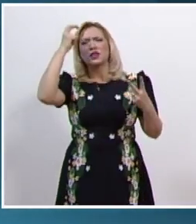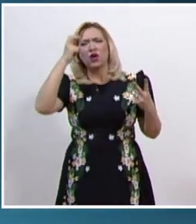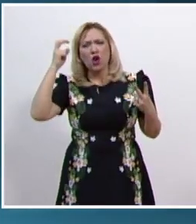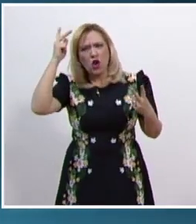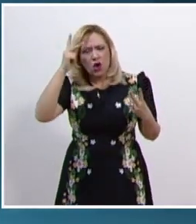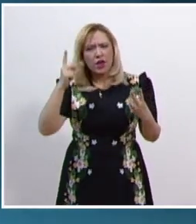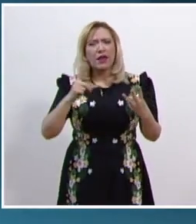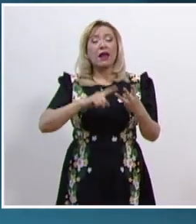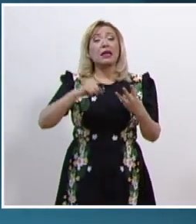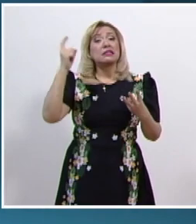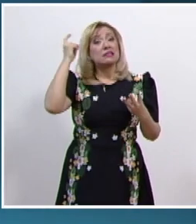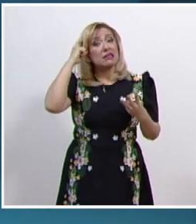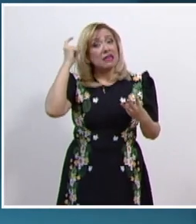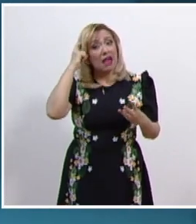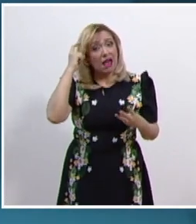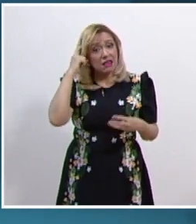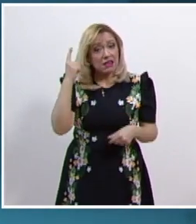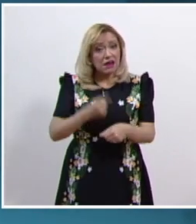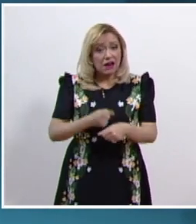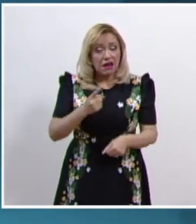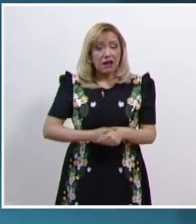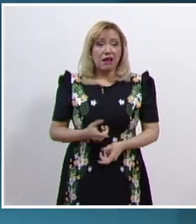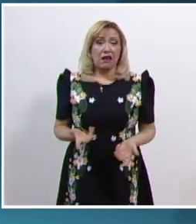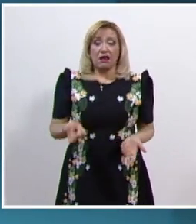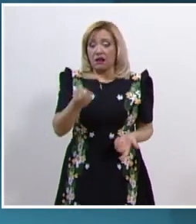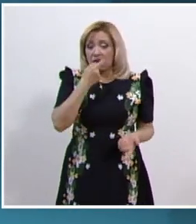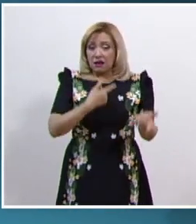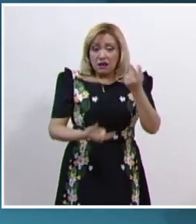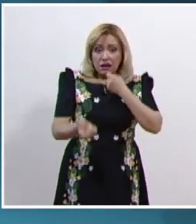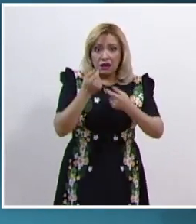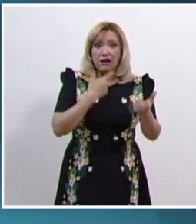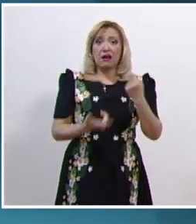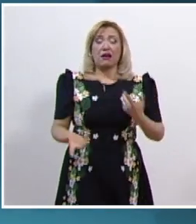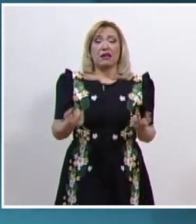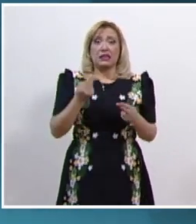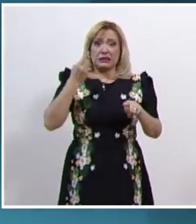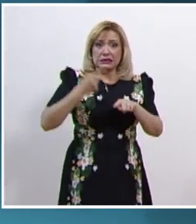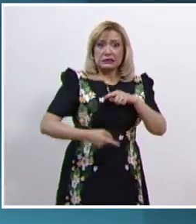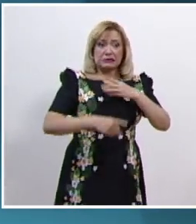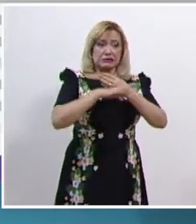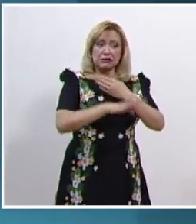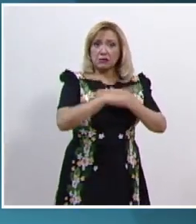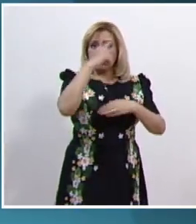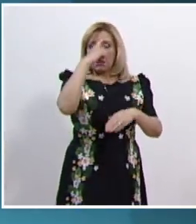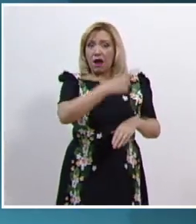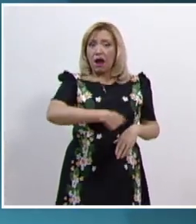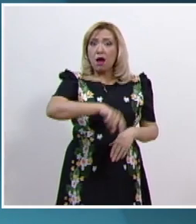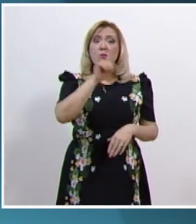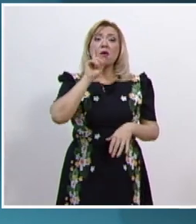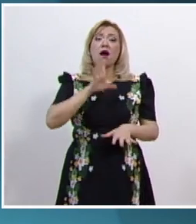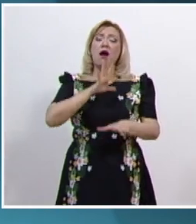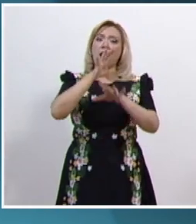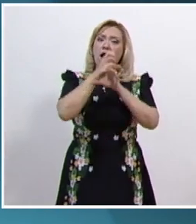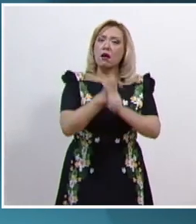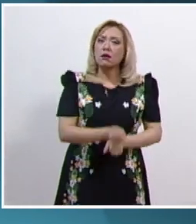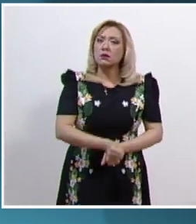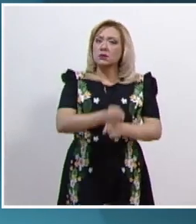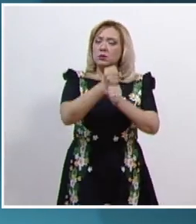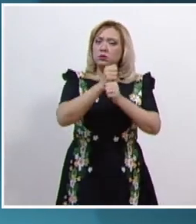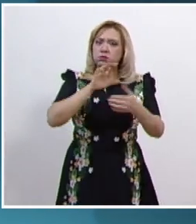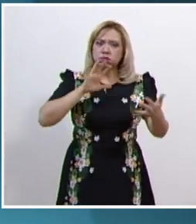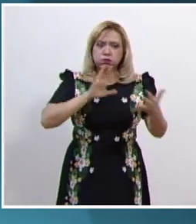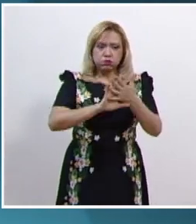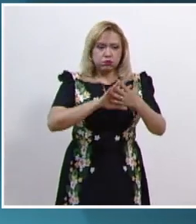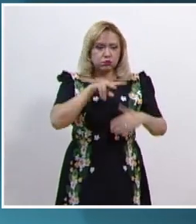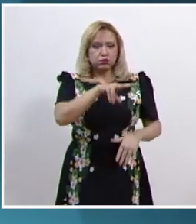psiquiátrica, así como la provisión de medicamentos y medidas de prevención y detención adecuadas a fin de proteger la vida e integridad de las